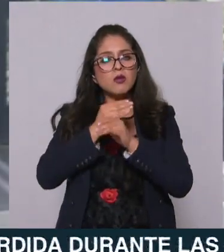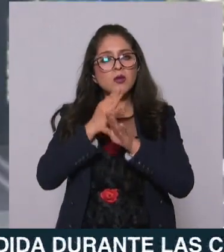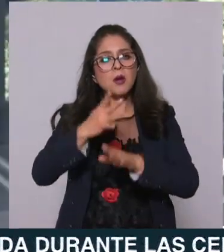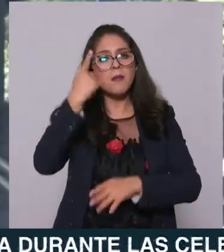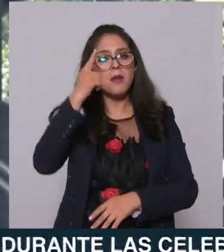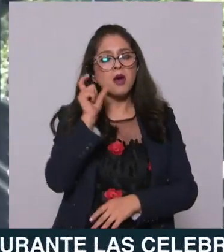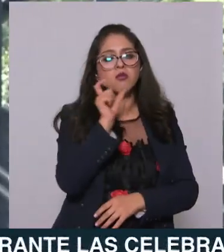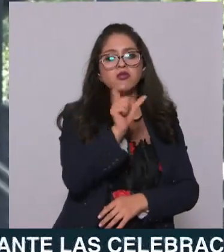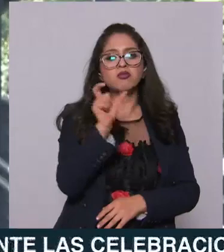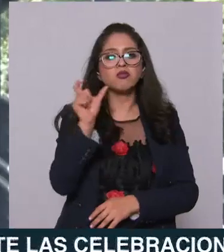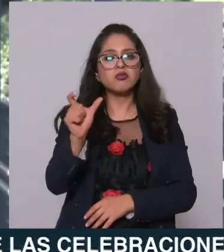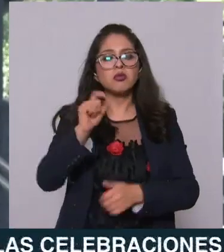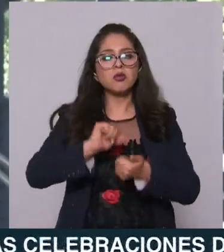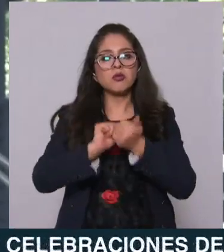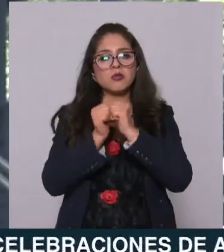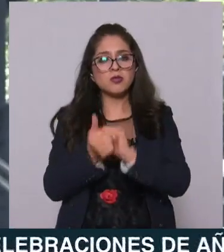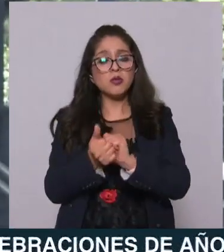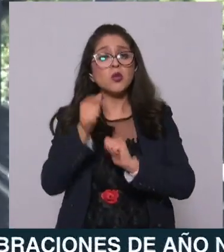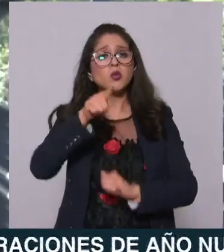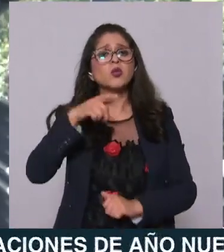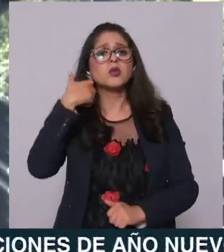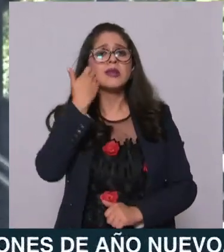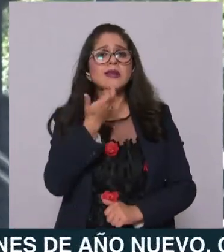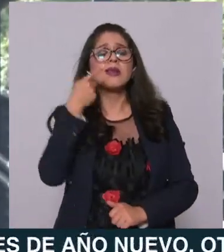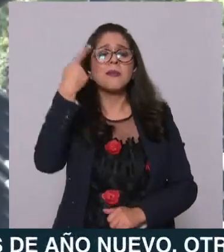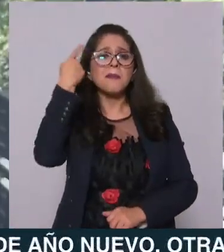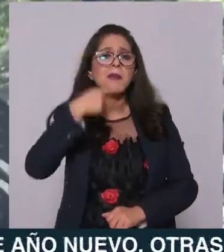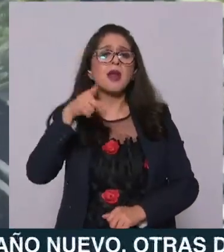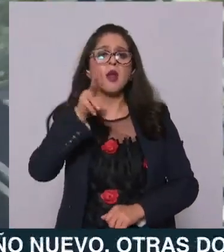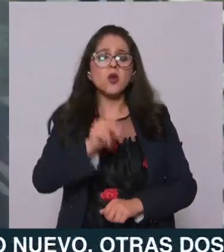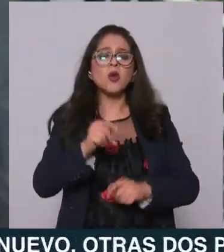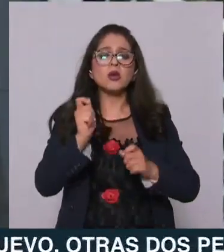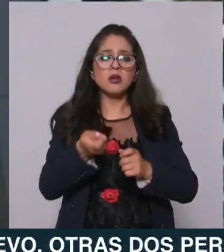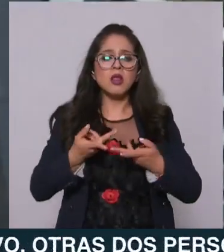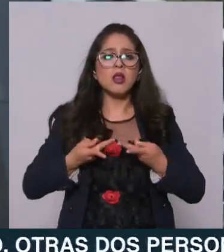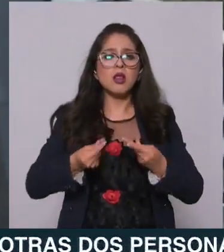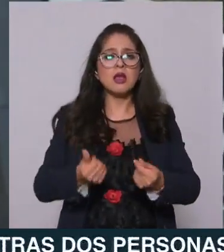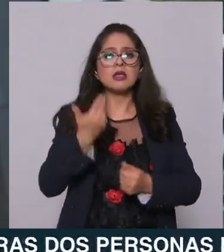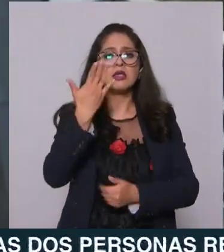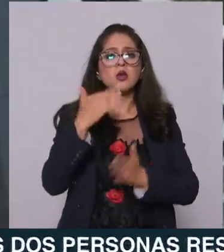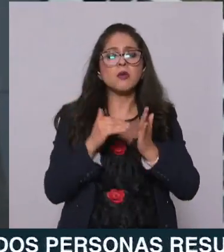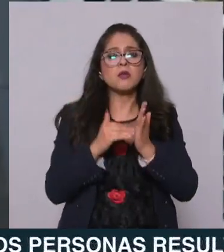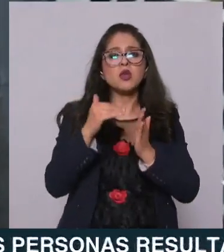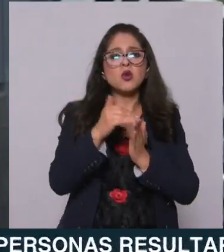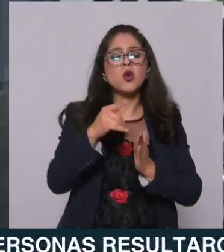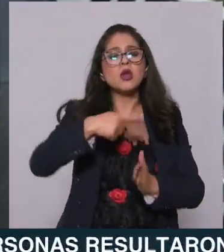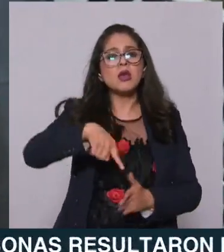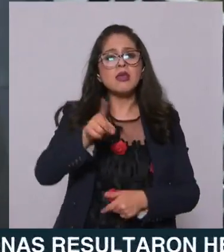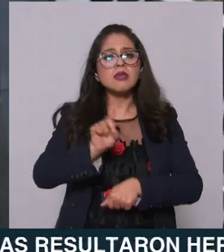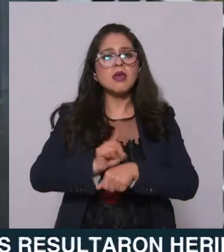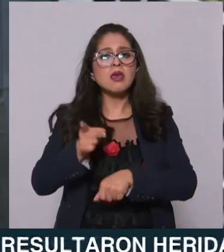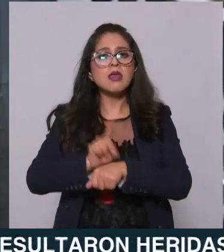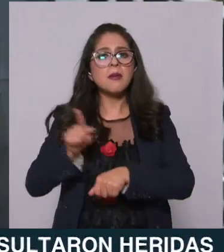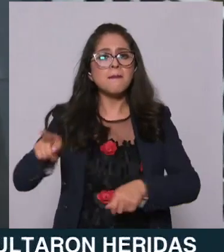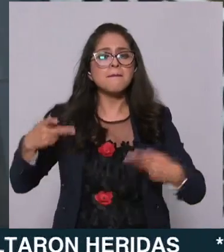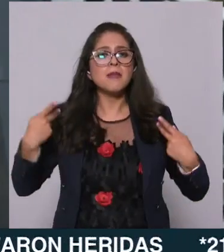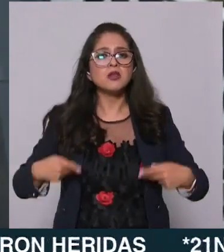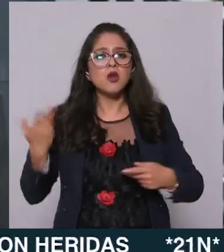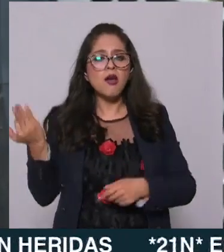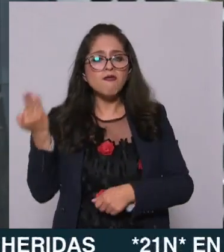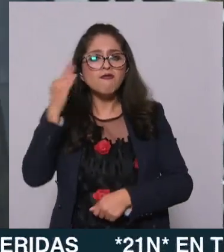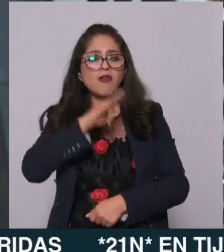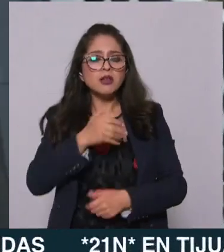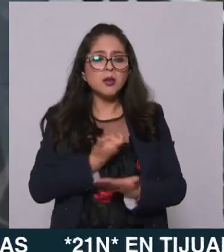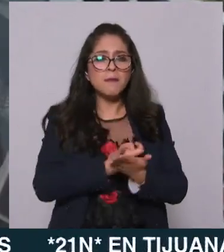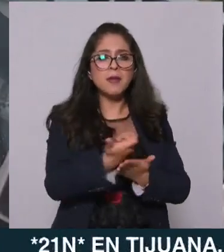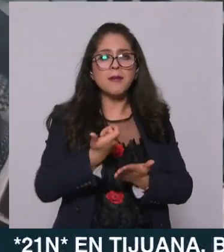tarjetas inteligentes con procesador, con lo que se busca evitar la fuga de 5 millones de pesos diarios por evasión de pago de pasaje. Es un